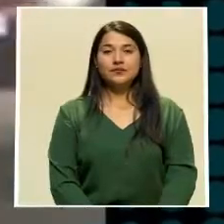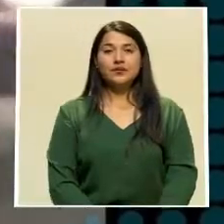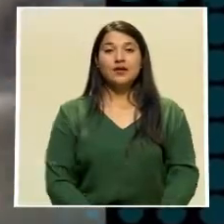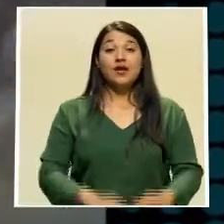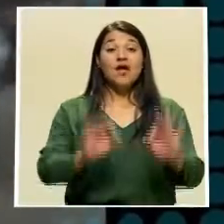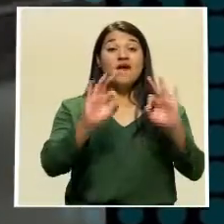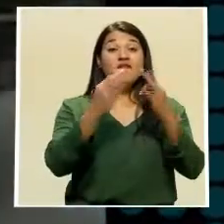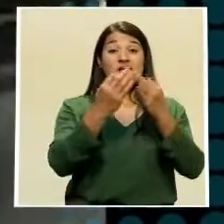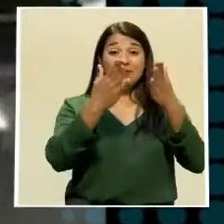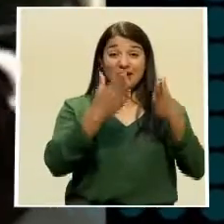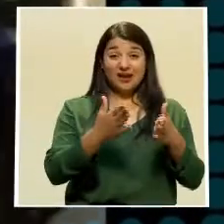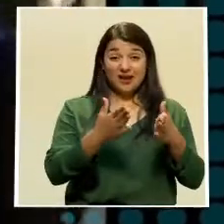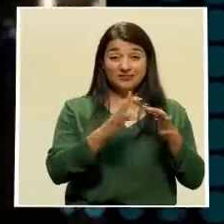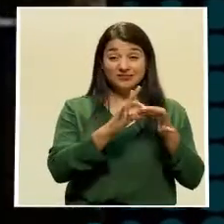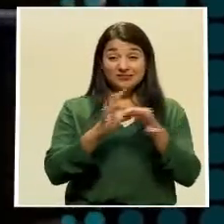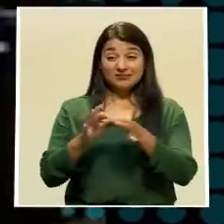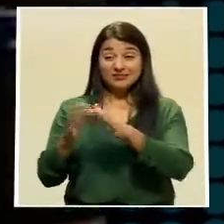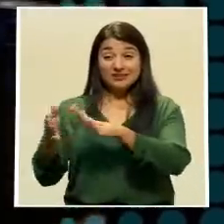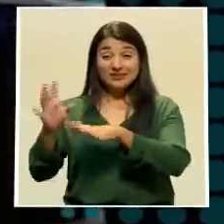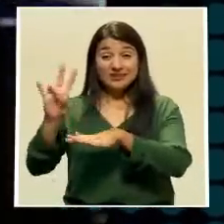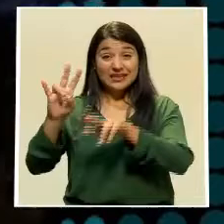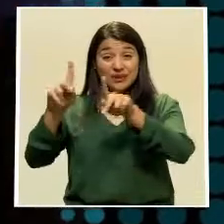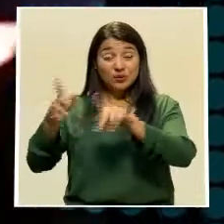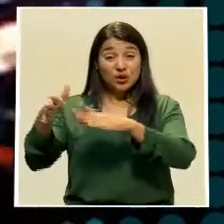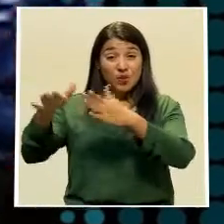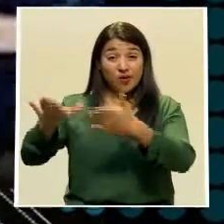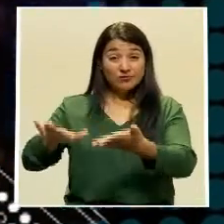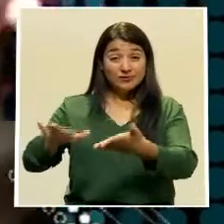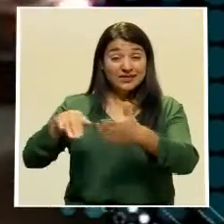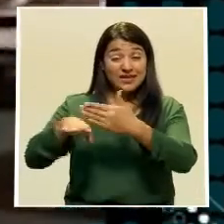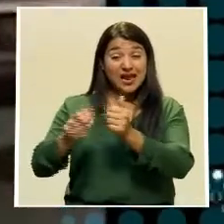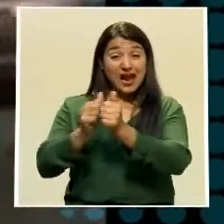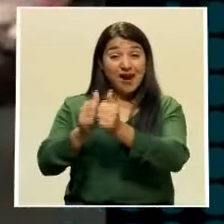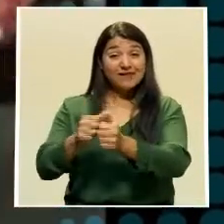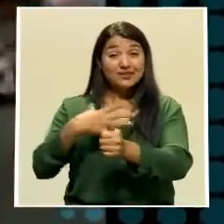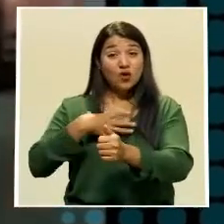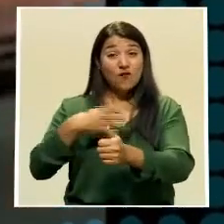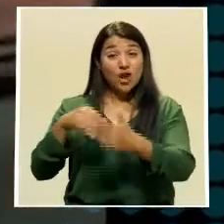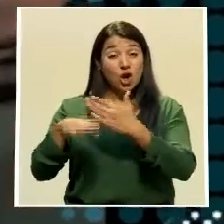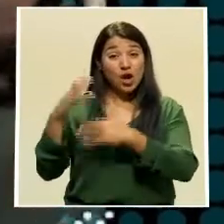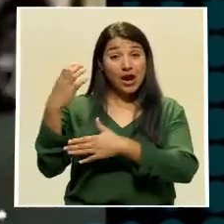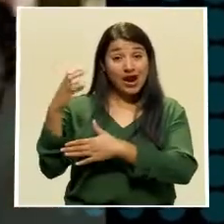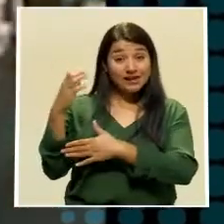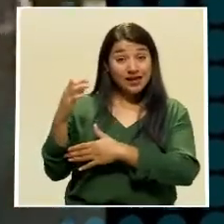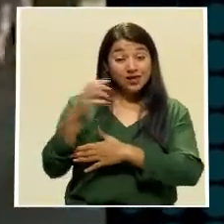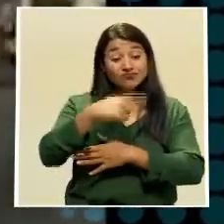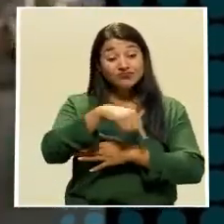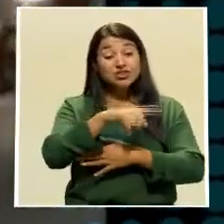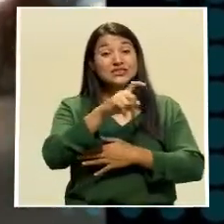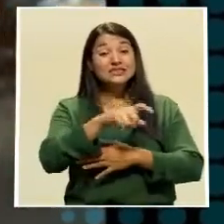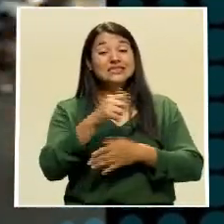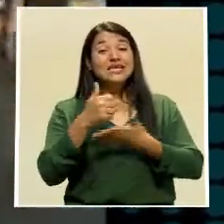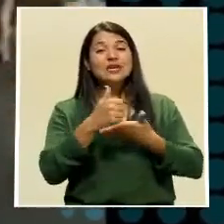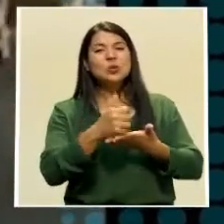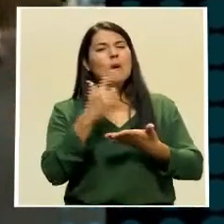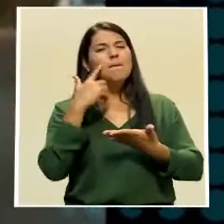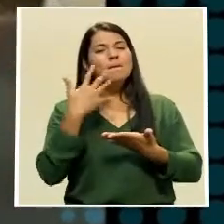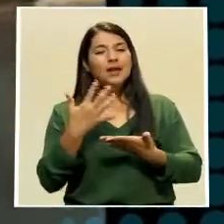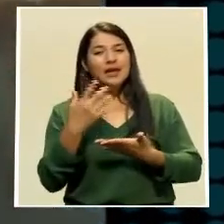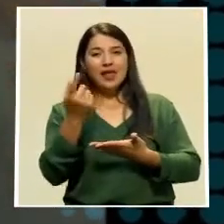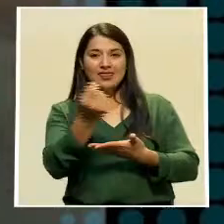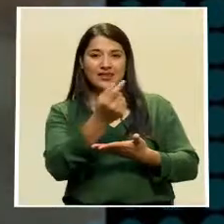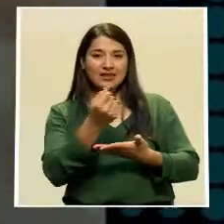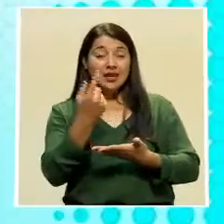Familiares de los 7 fallecidos en el trágico accidente ocurrido en Caballo Blanco de Cartago requieren ayuda para los funerales de sus